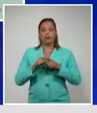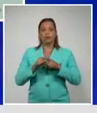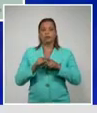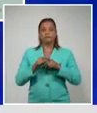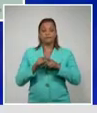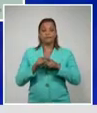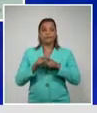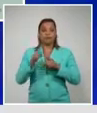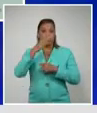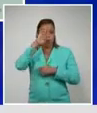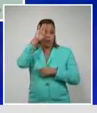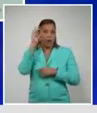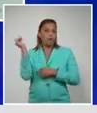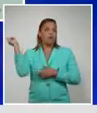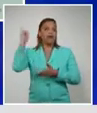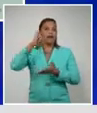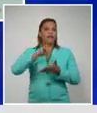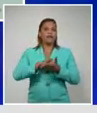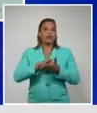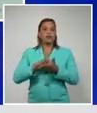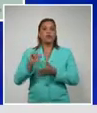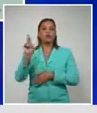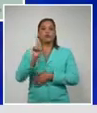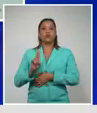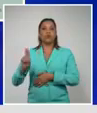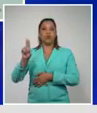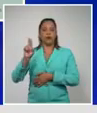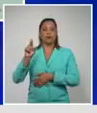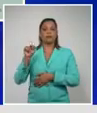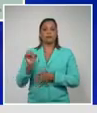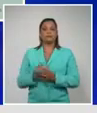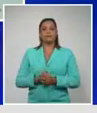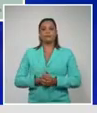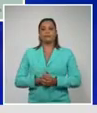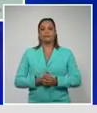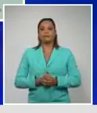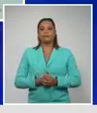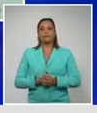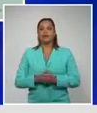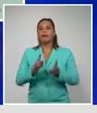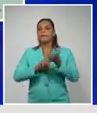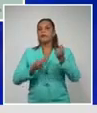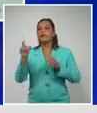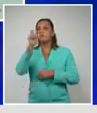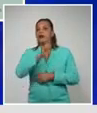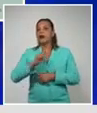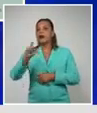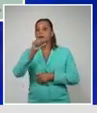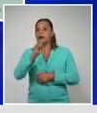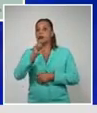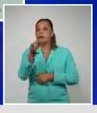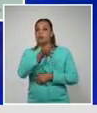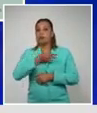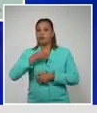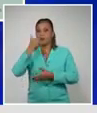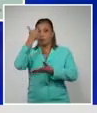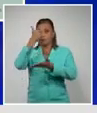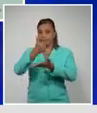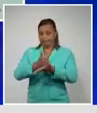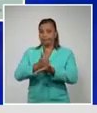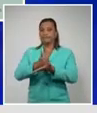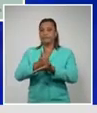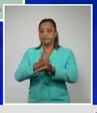cubano procedente de Uruguay. Y en la provincia de Camagüey, en el municipio Cabecera,